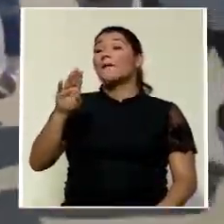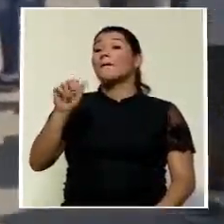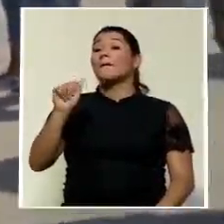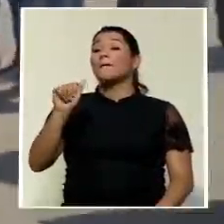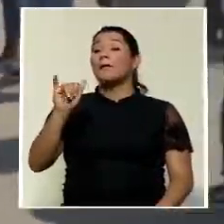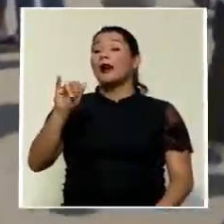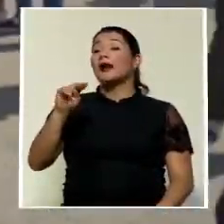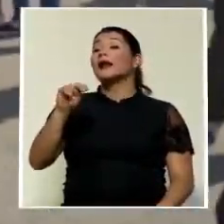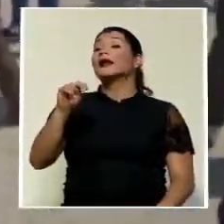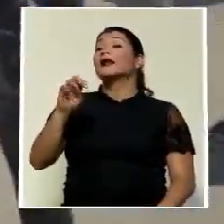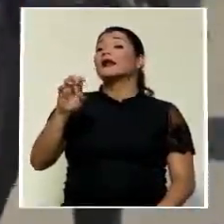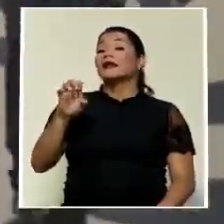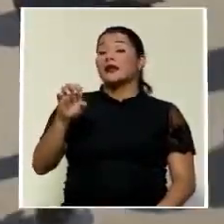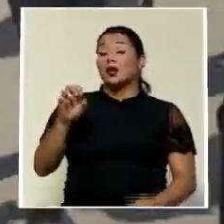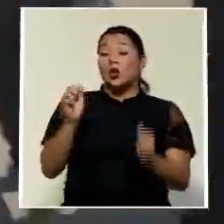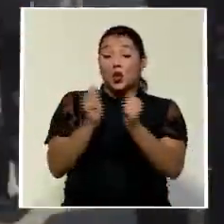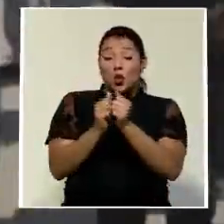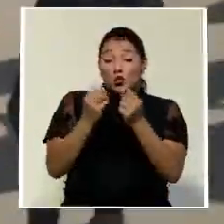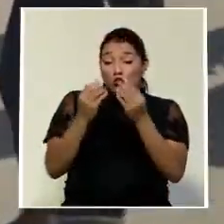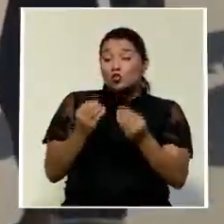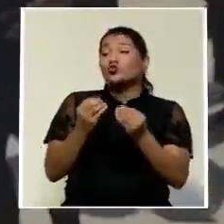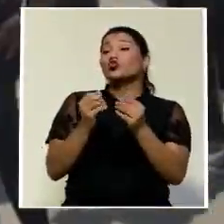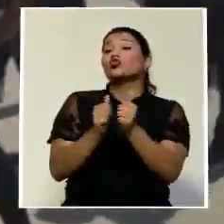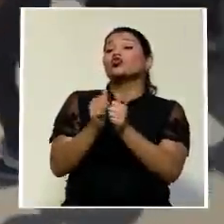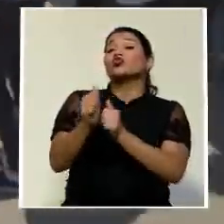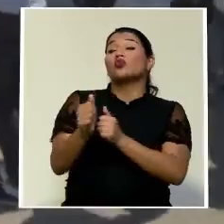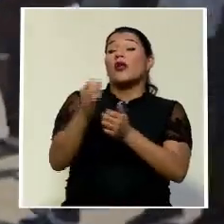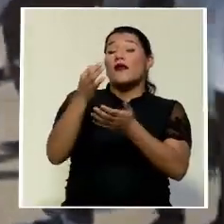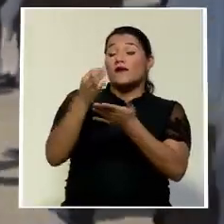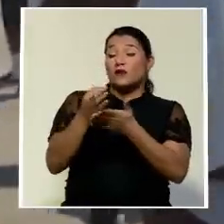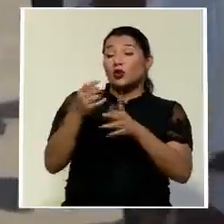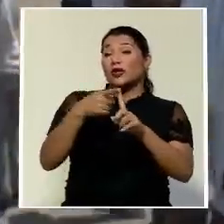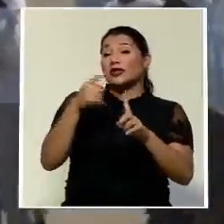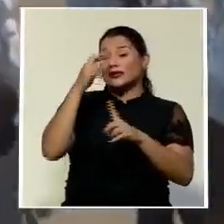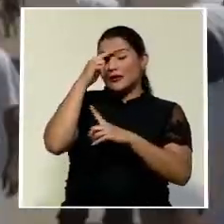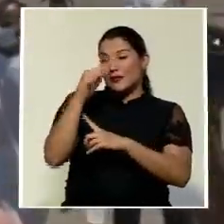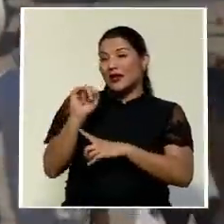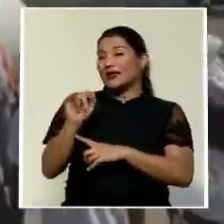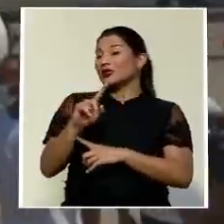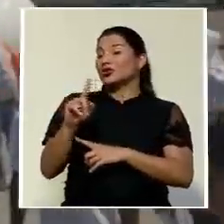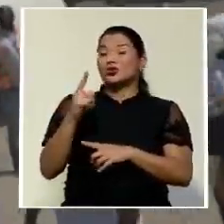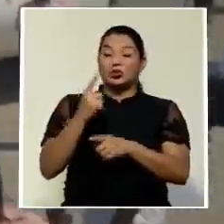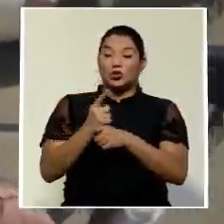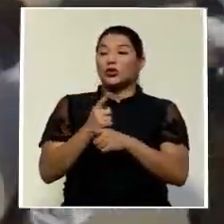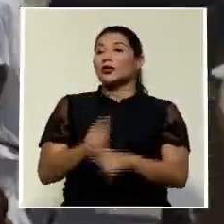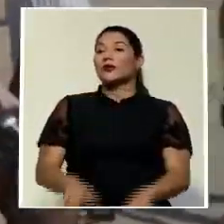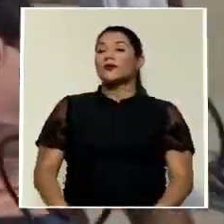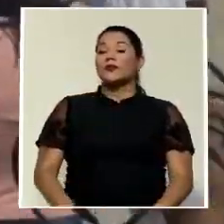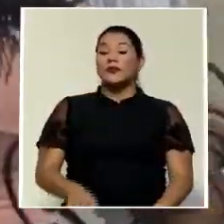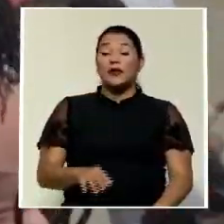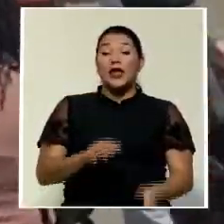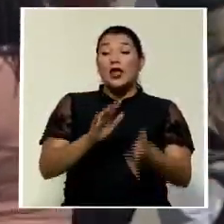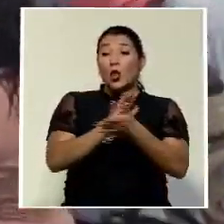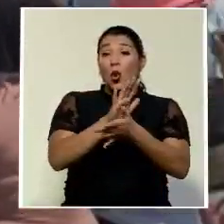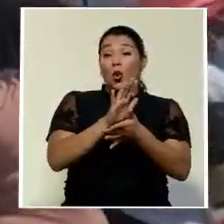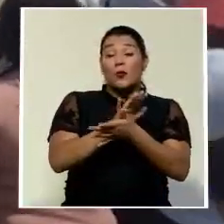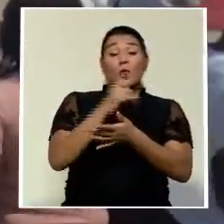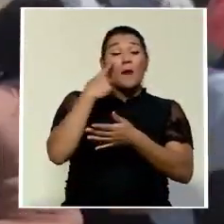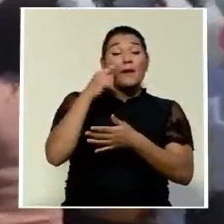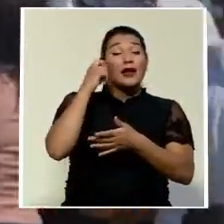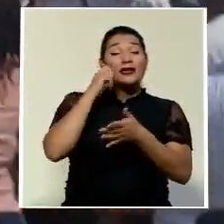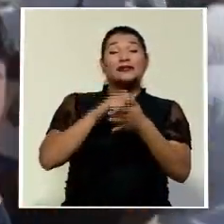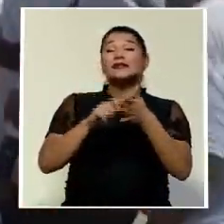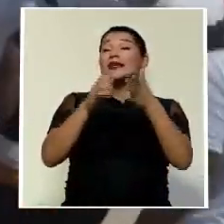frontera desde México, una decisión que calificó de inhumana y contraproducente. En el texto dirigido al secretario de Estado